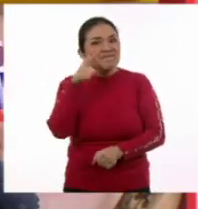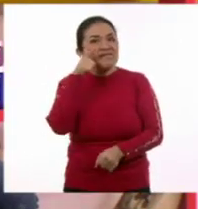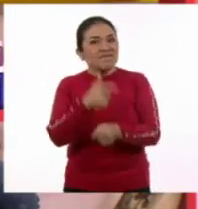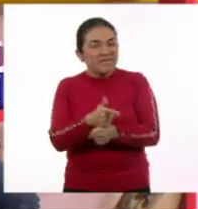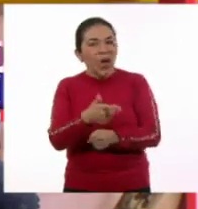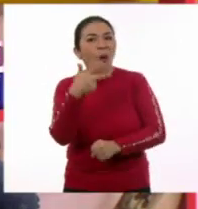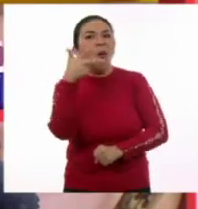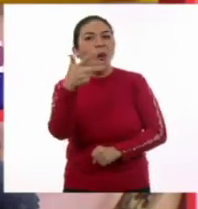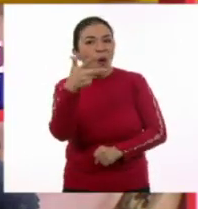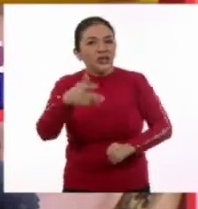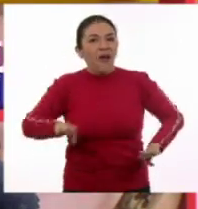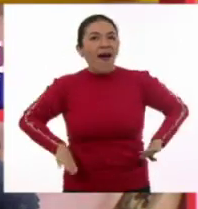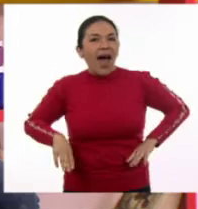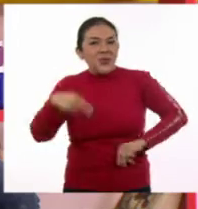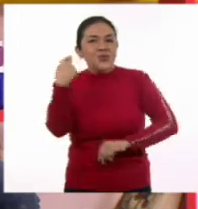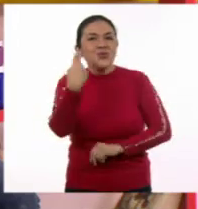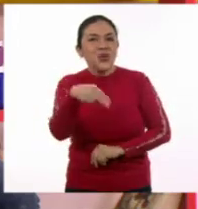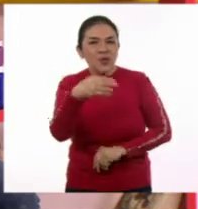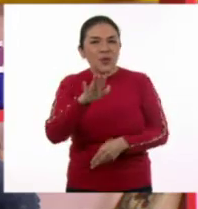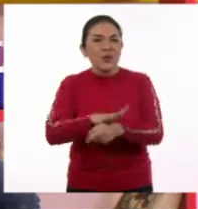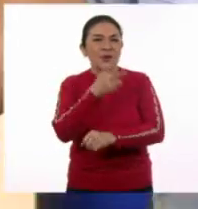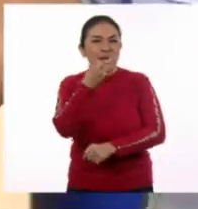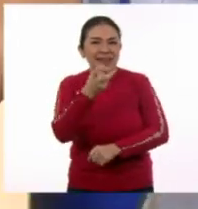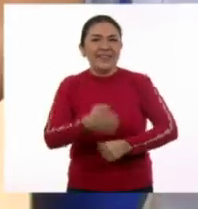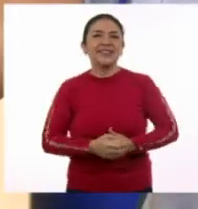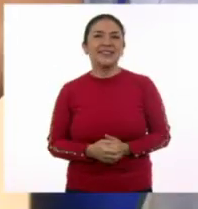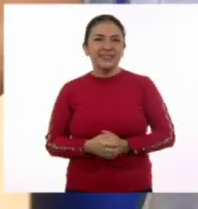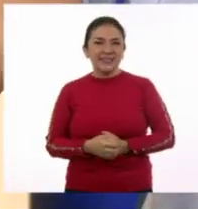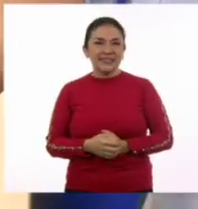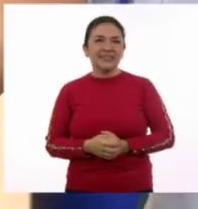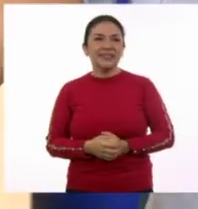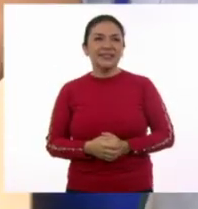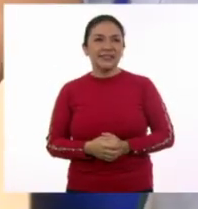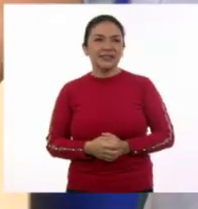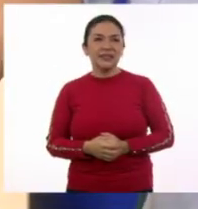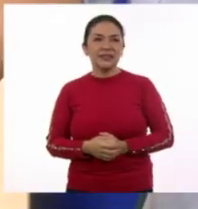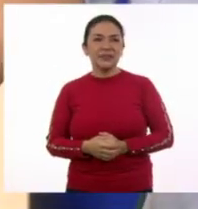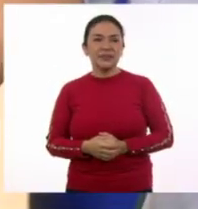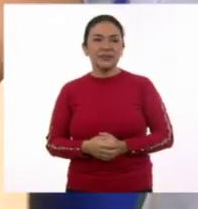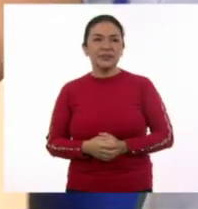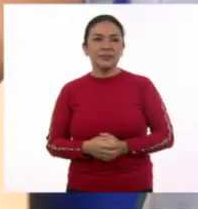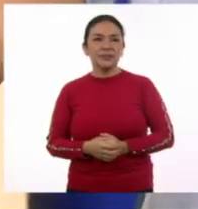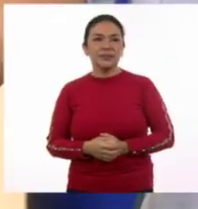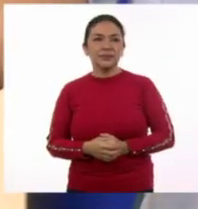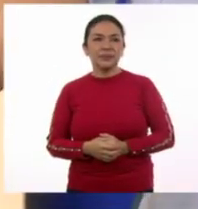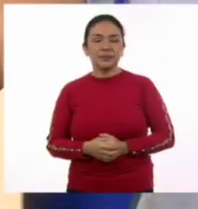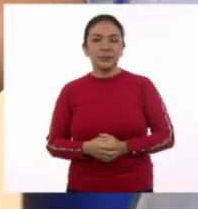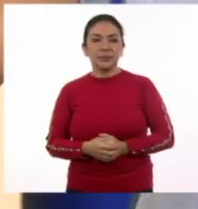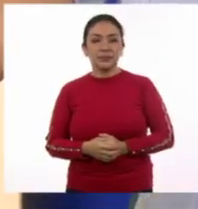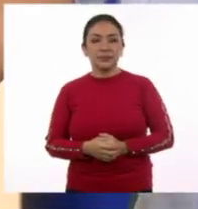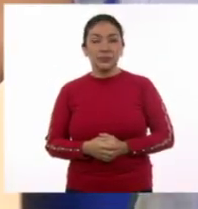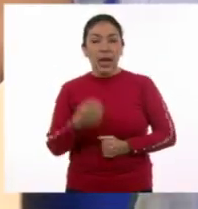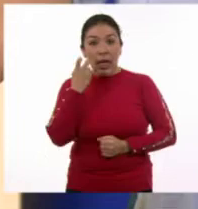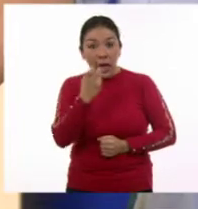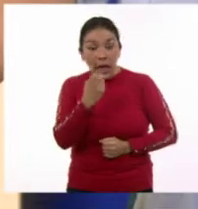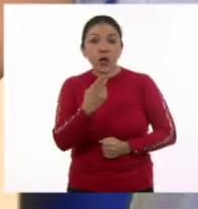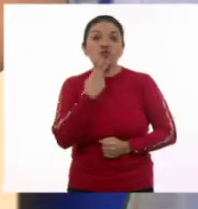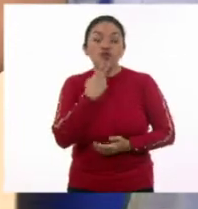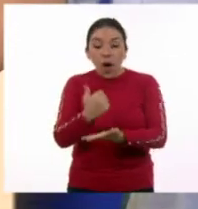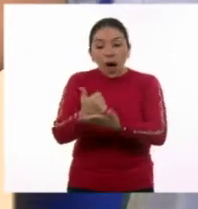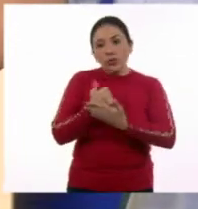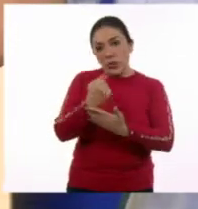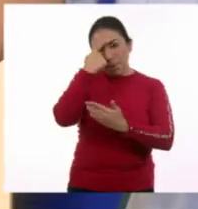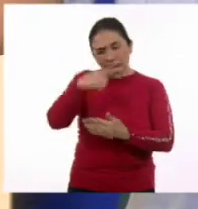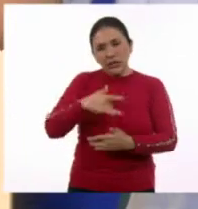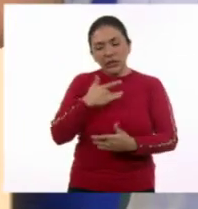exactamente por eso su nombre en forma de 8 es inicialmente nos va a ayudar para